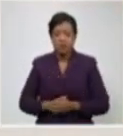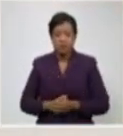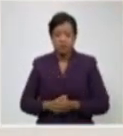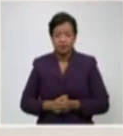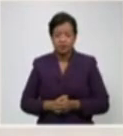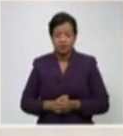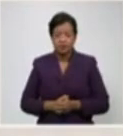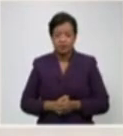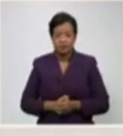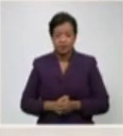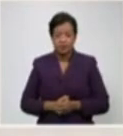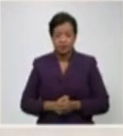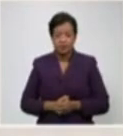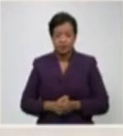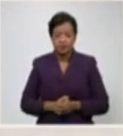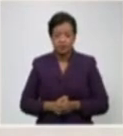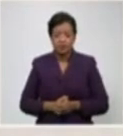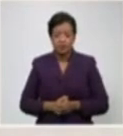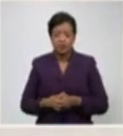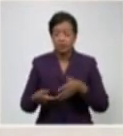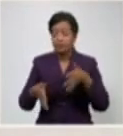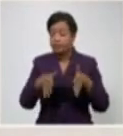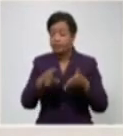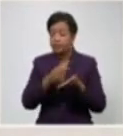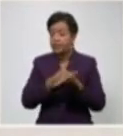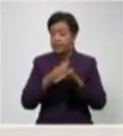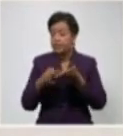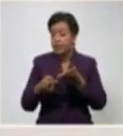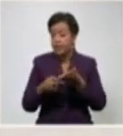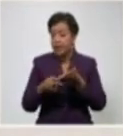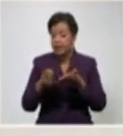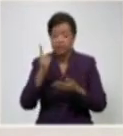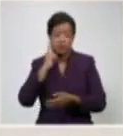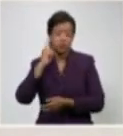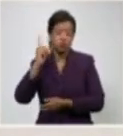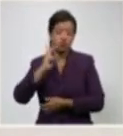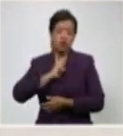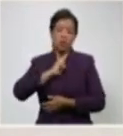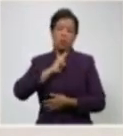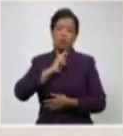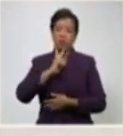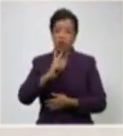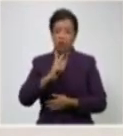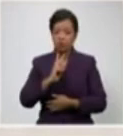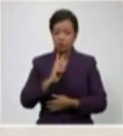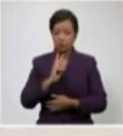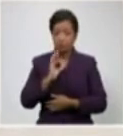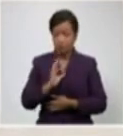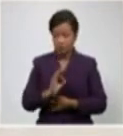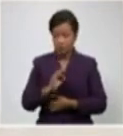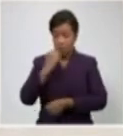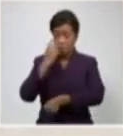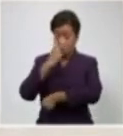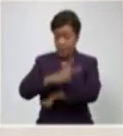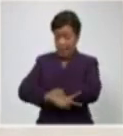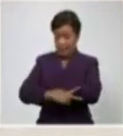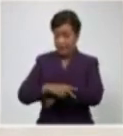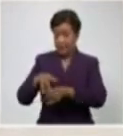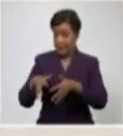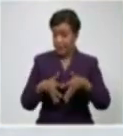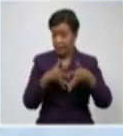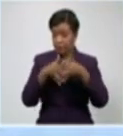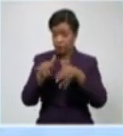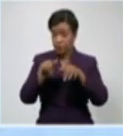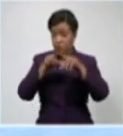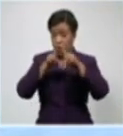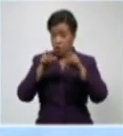Hace ya algunas semanas se escuchan no pocas voces desde una nación y desde otra que se están inclinando en